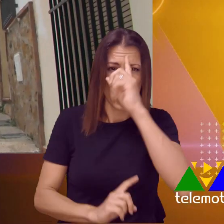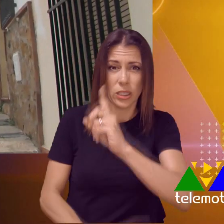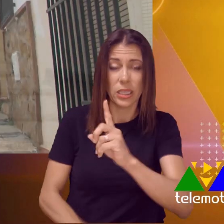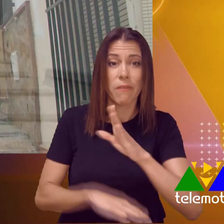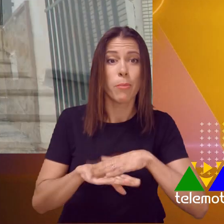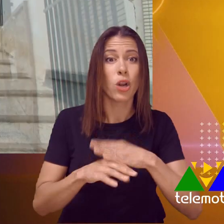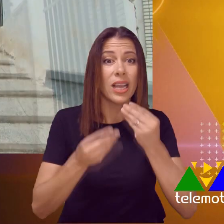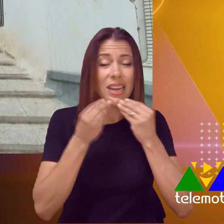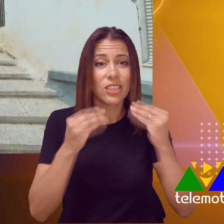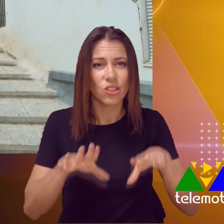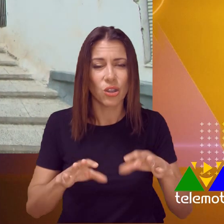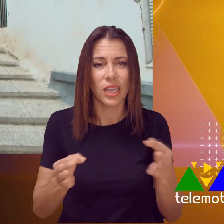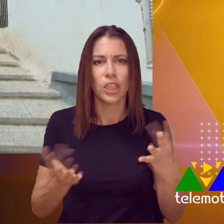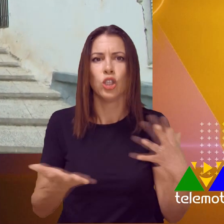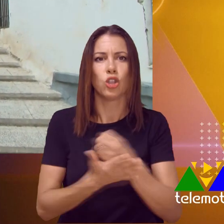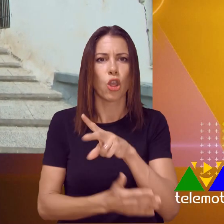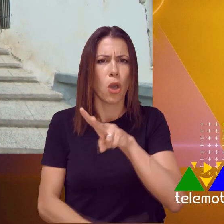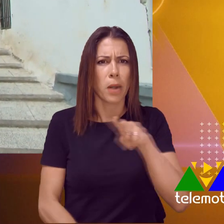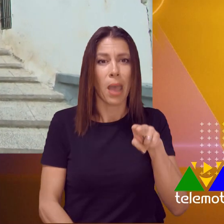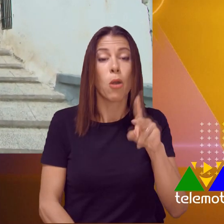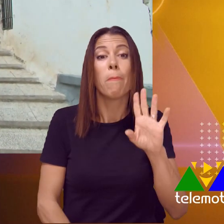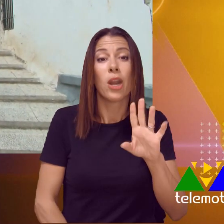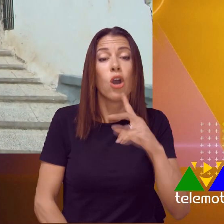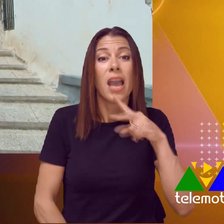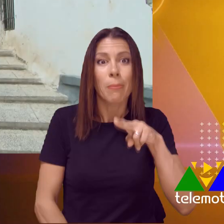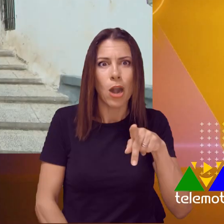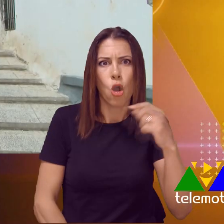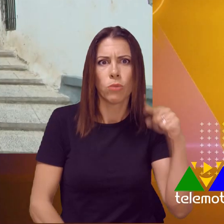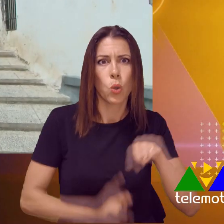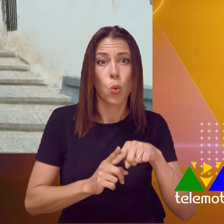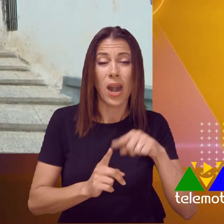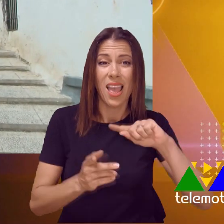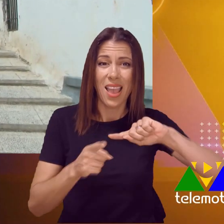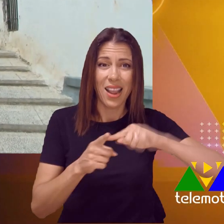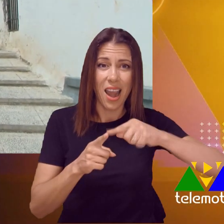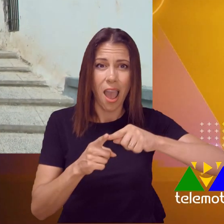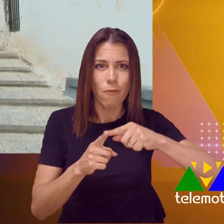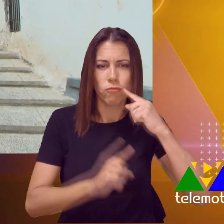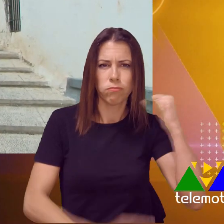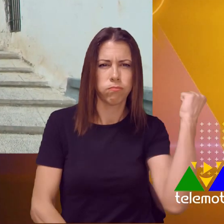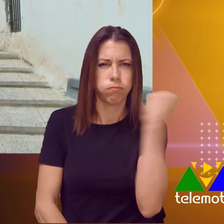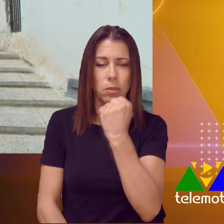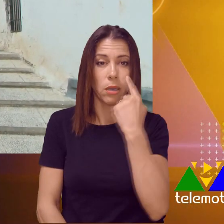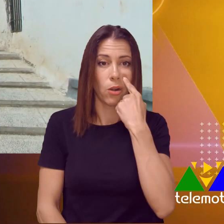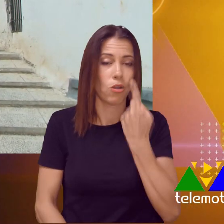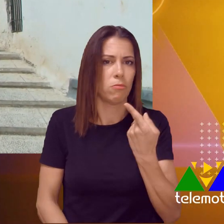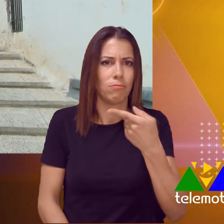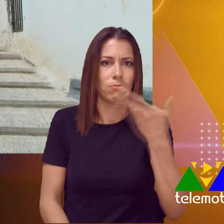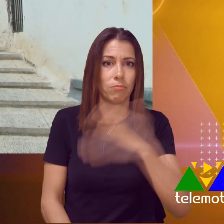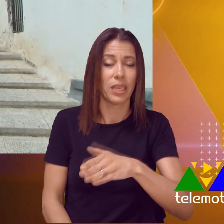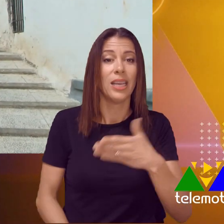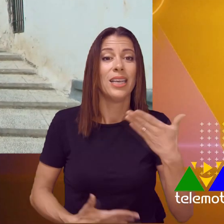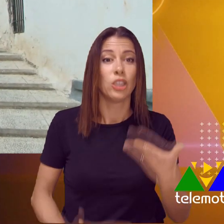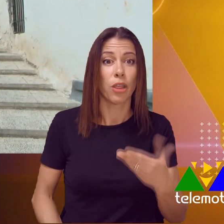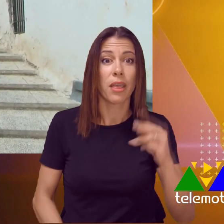la historia es que aquí dos hermanos, uno mató al otro clavándole un clavo. Y algunos decían que Pedro